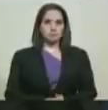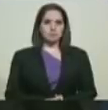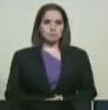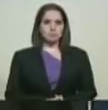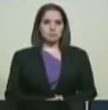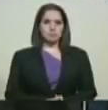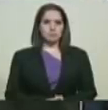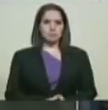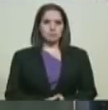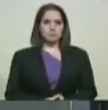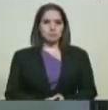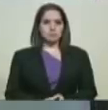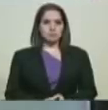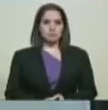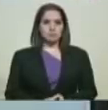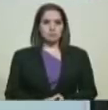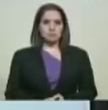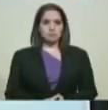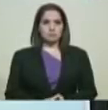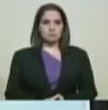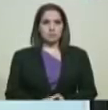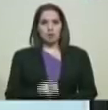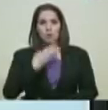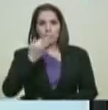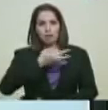Tardes. Good afternoon.